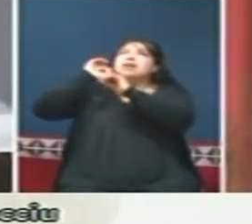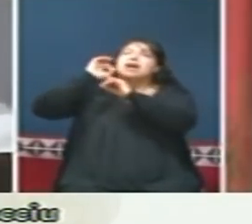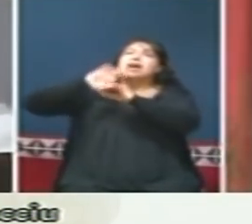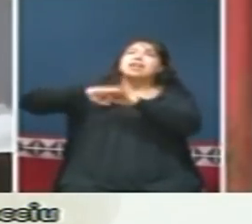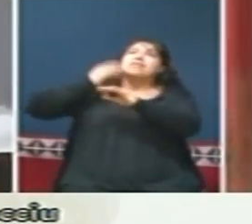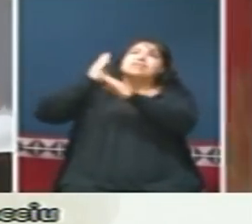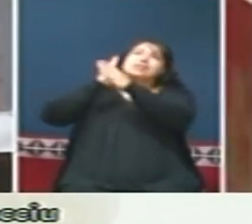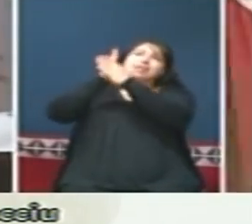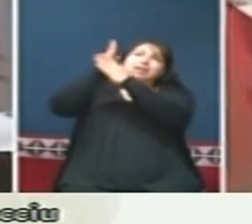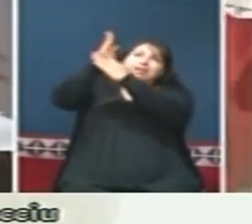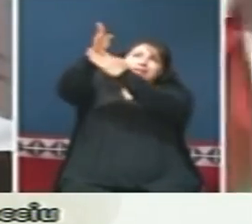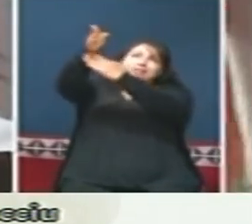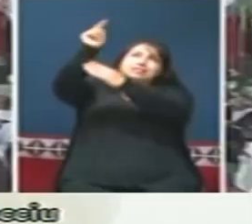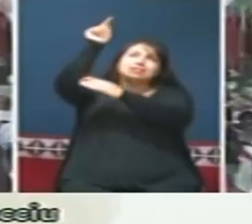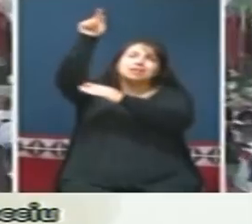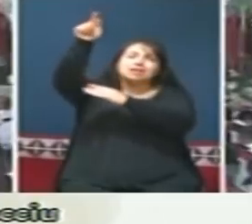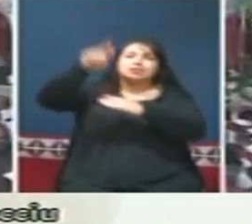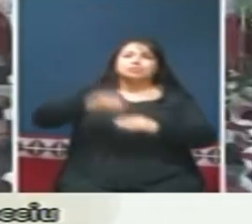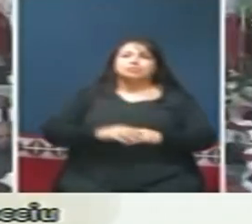Podemos sentarnos.